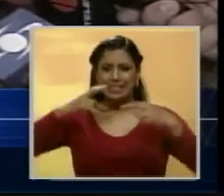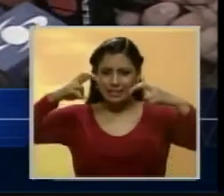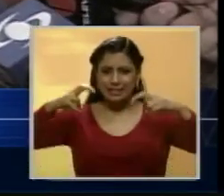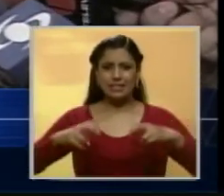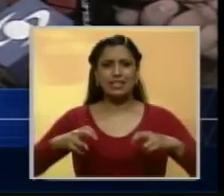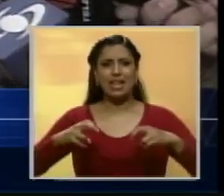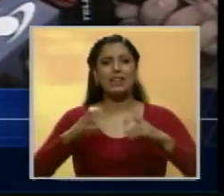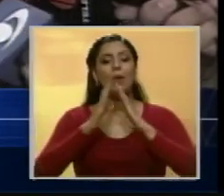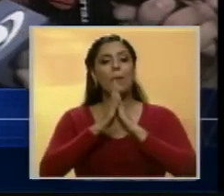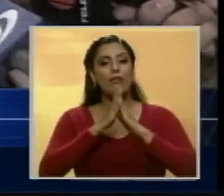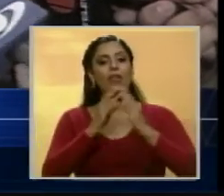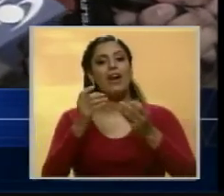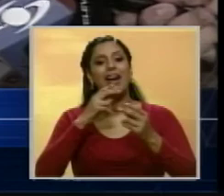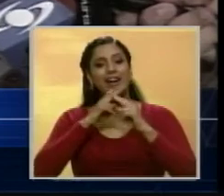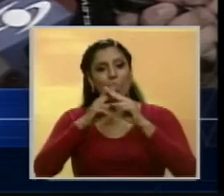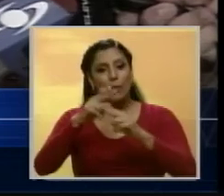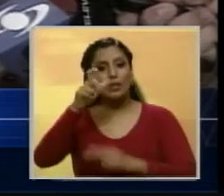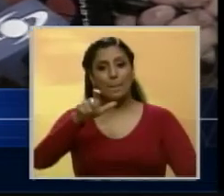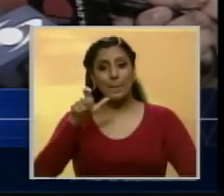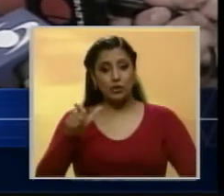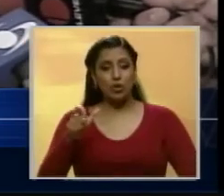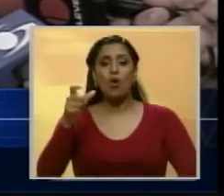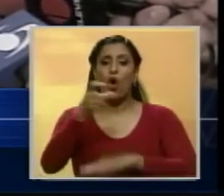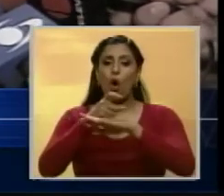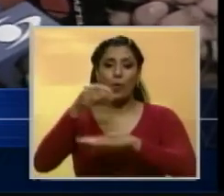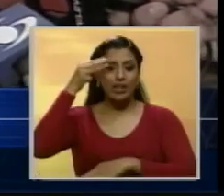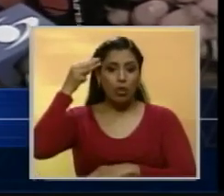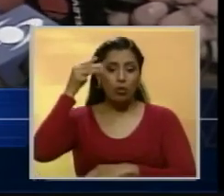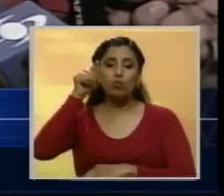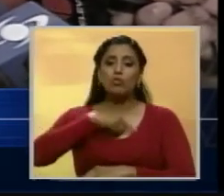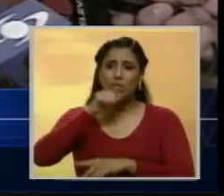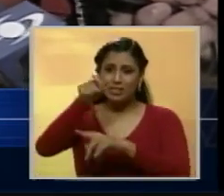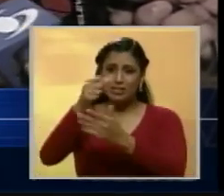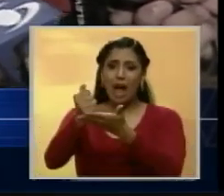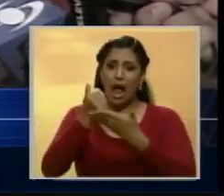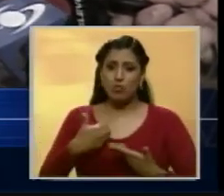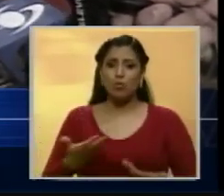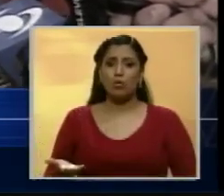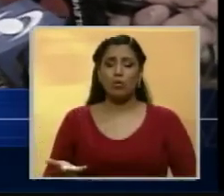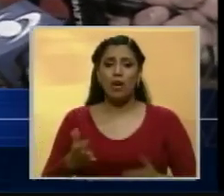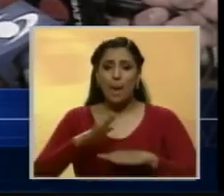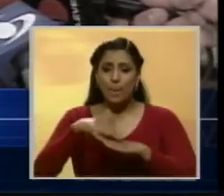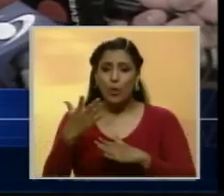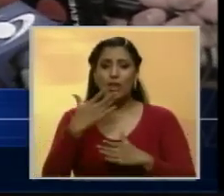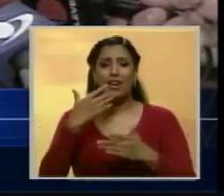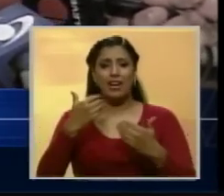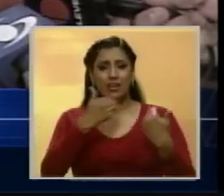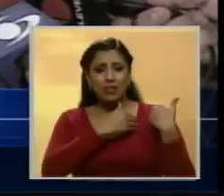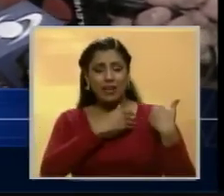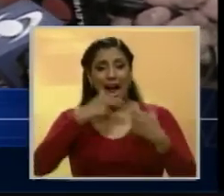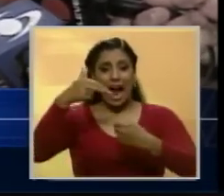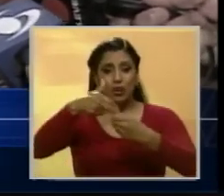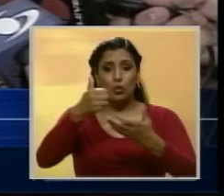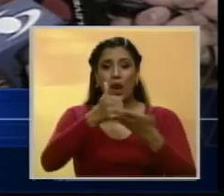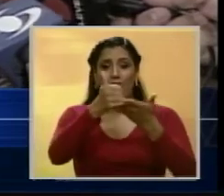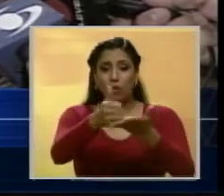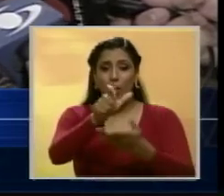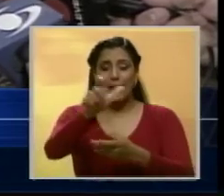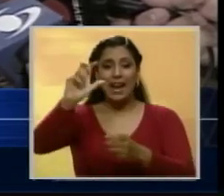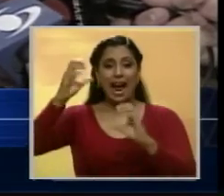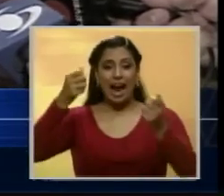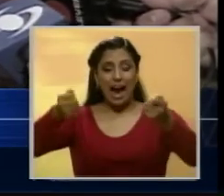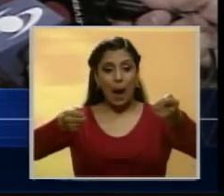sentarnos a darle respuesta a la gente. Le dije, gobernador, necesito que me ayude para poder cargar de gasolina los